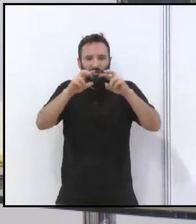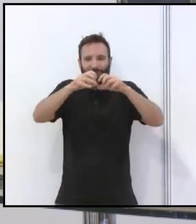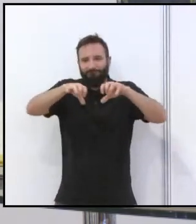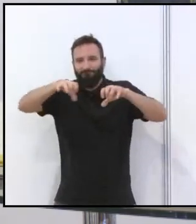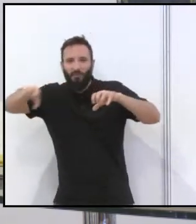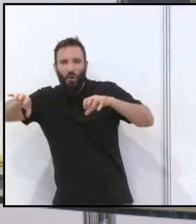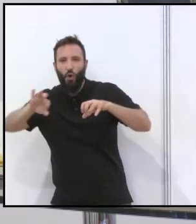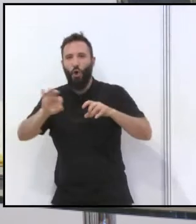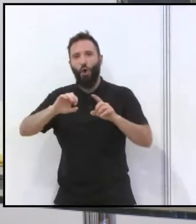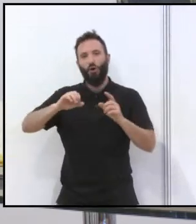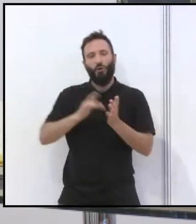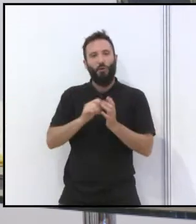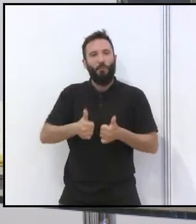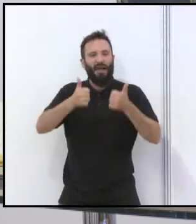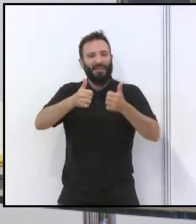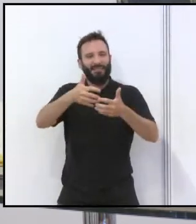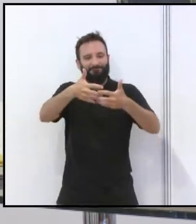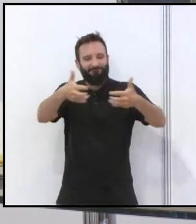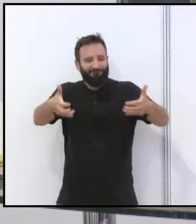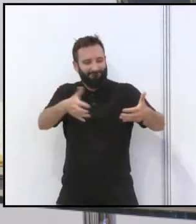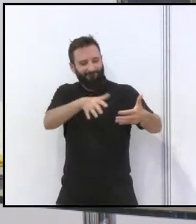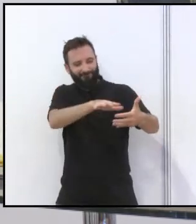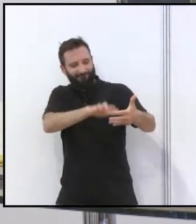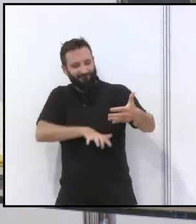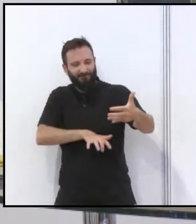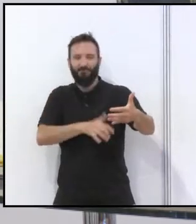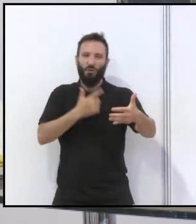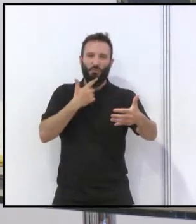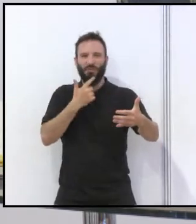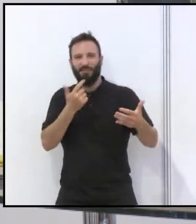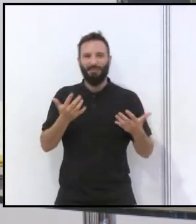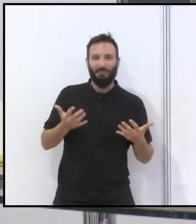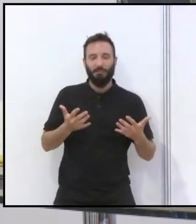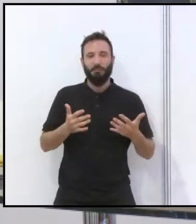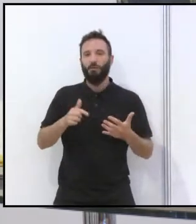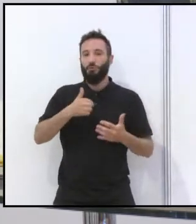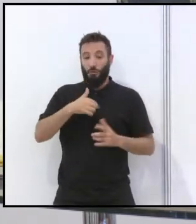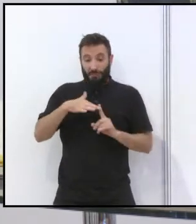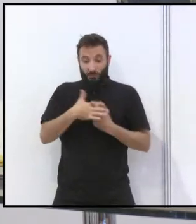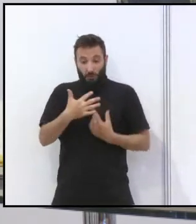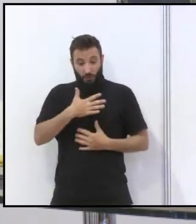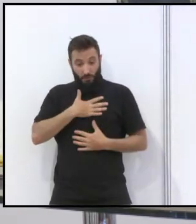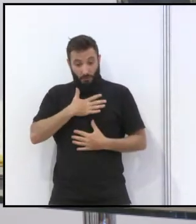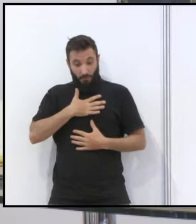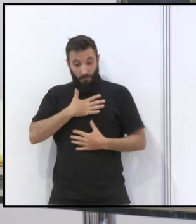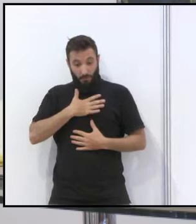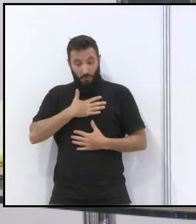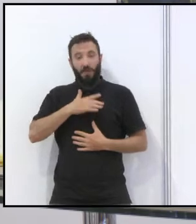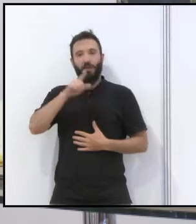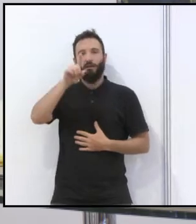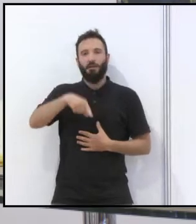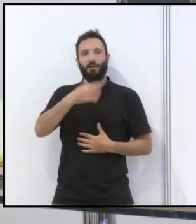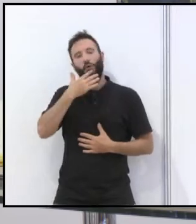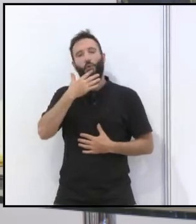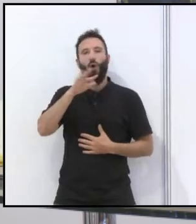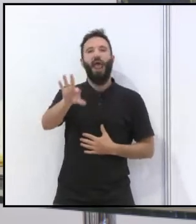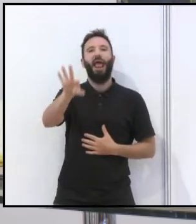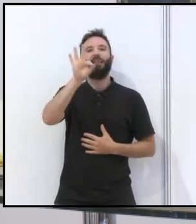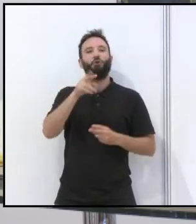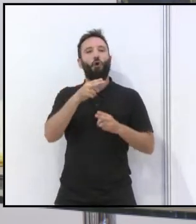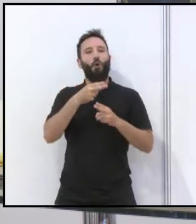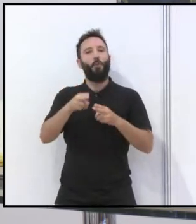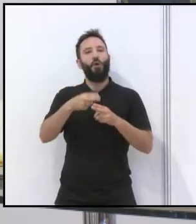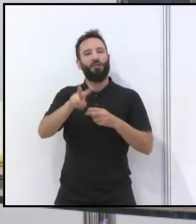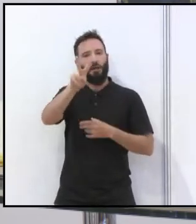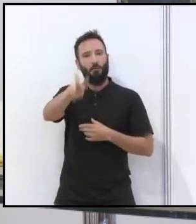tensión narrativa a lo que se escribe, sino que en mi caso es además también una elección política. En